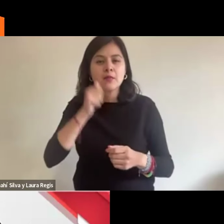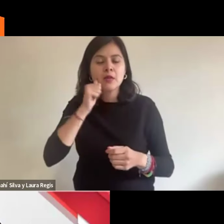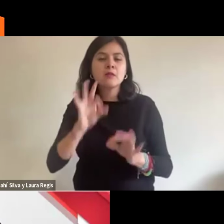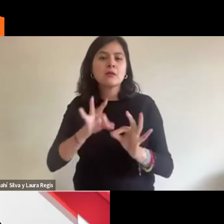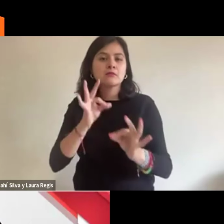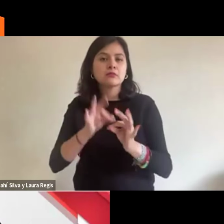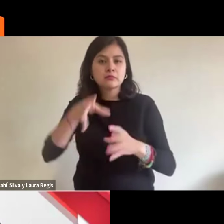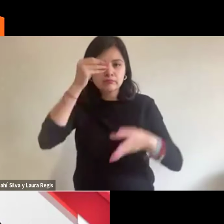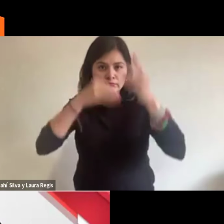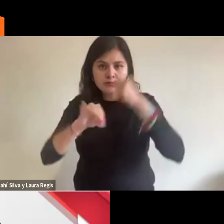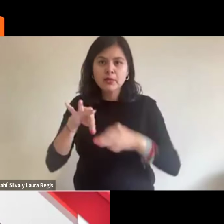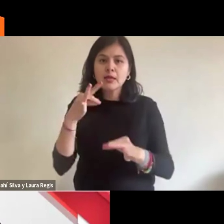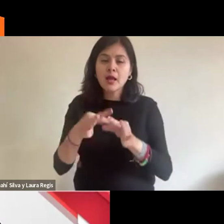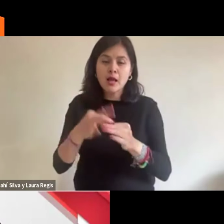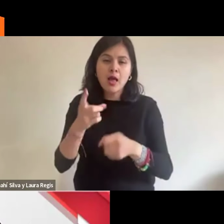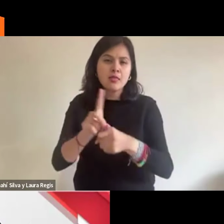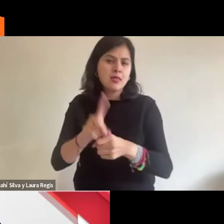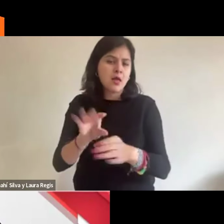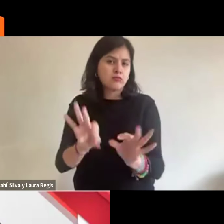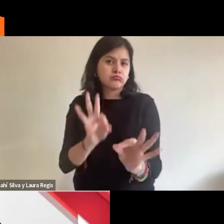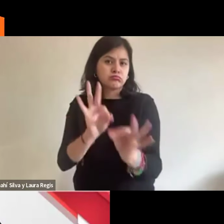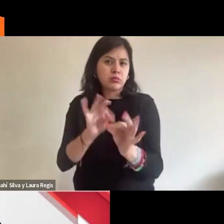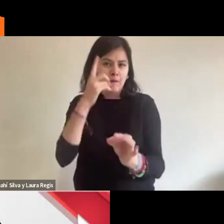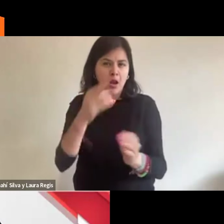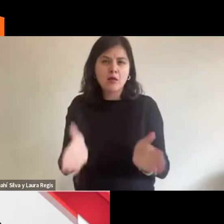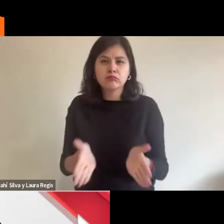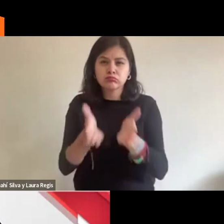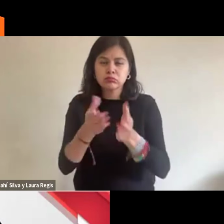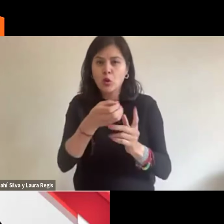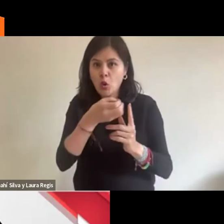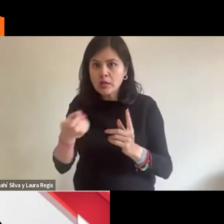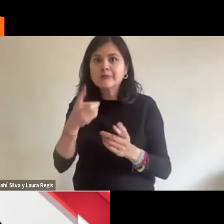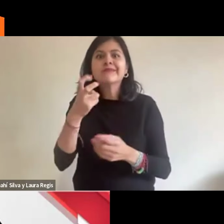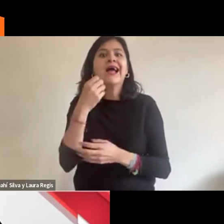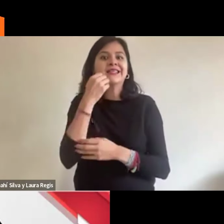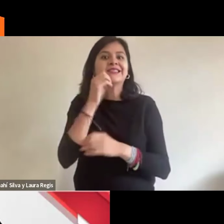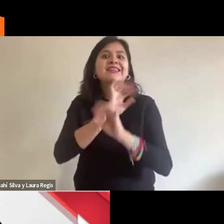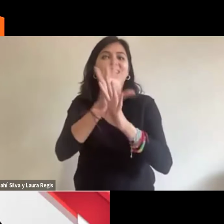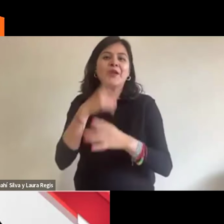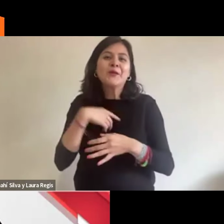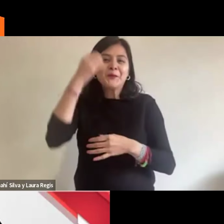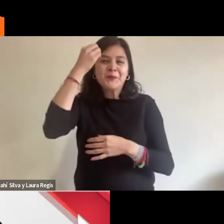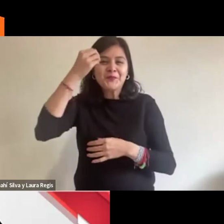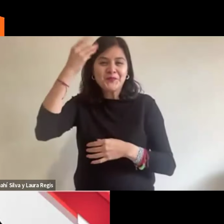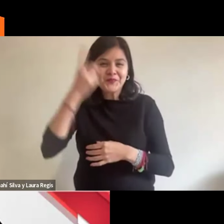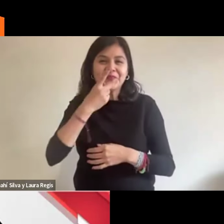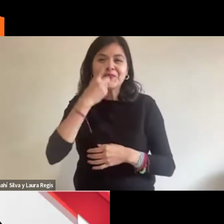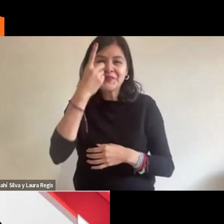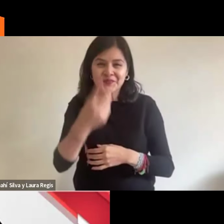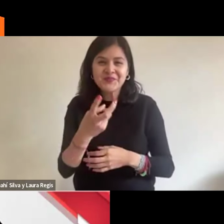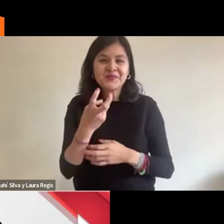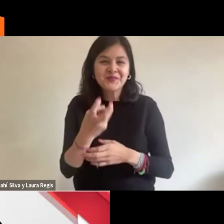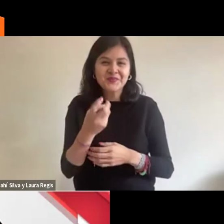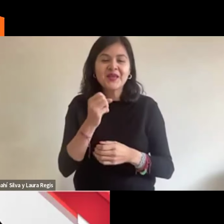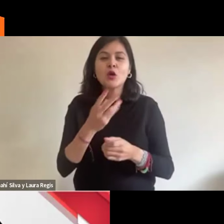estas obligaciones. Y muchas gracias también por eso, Iván, porque sí se me olvidó pasarles, decirles que estoy